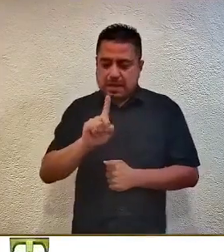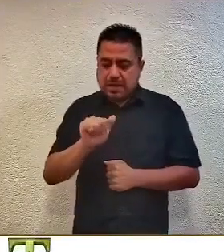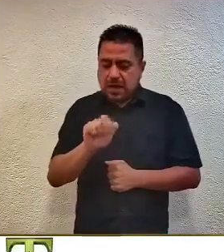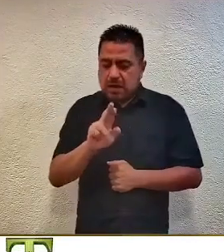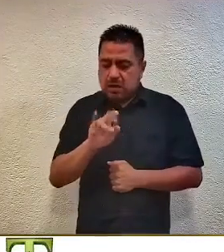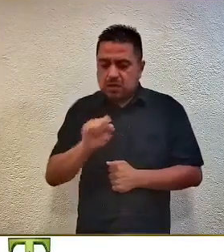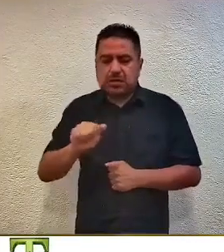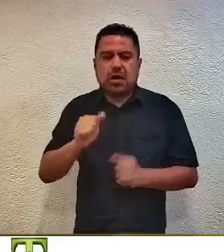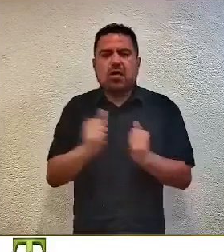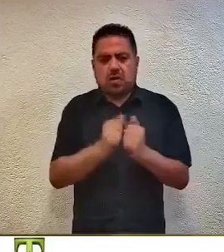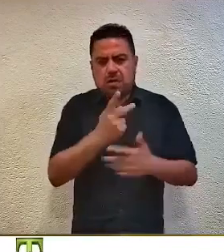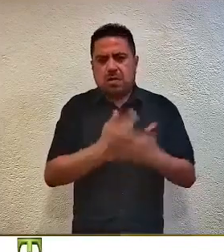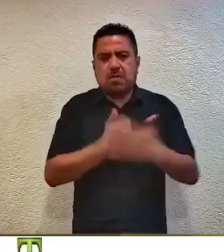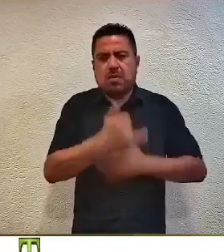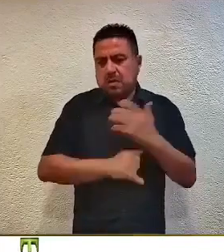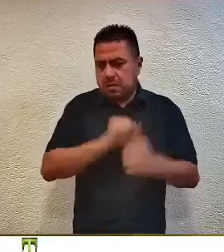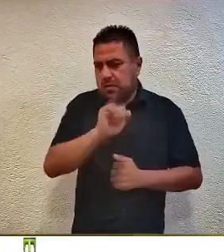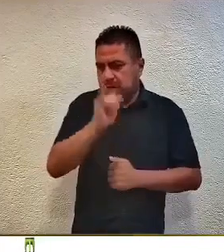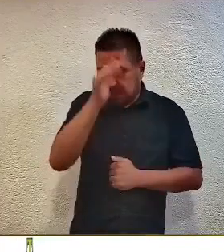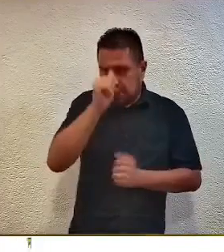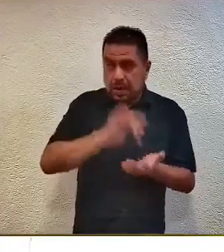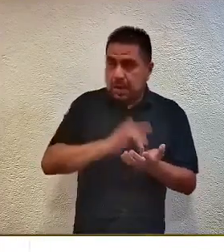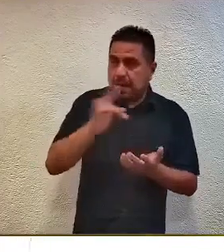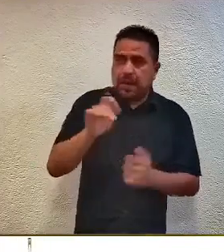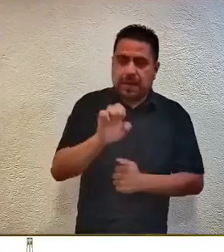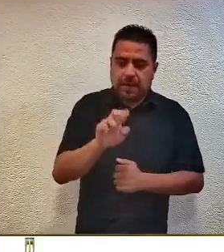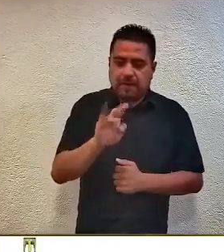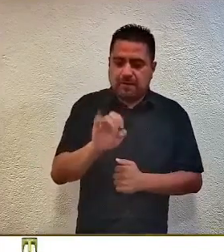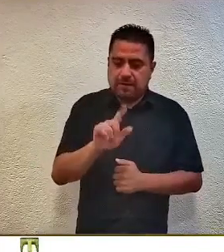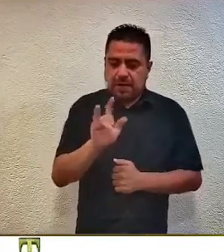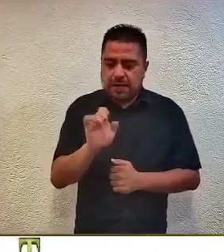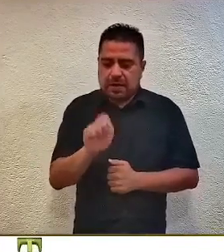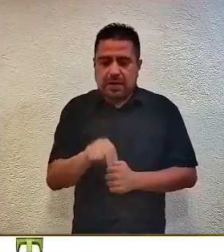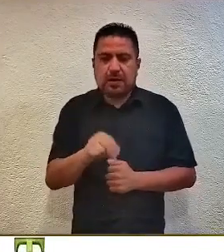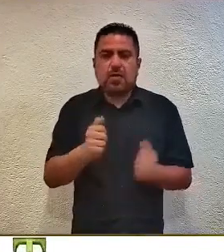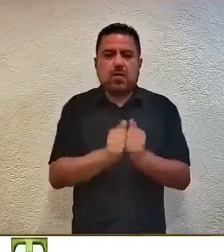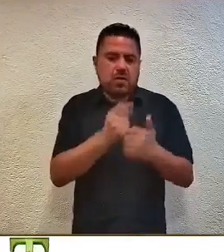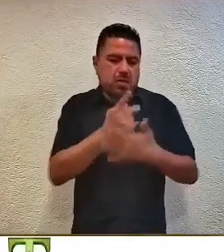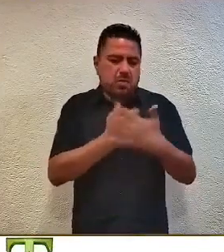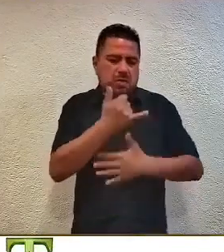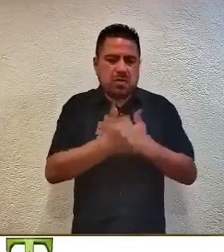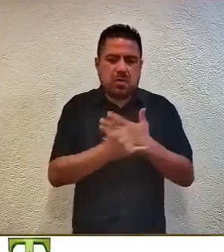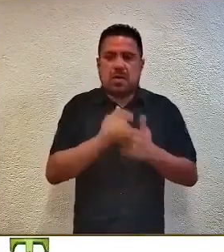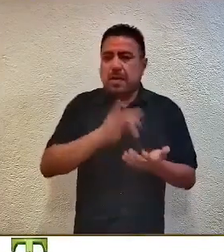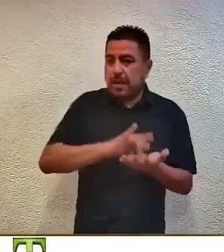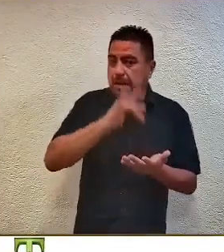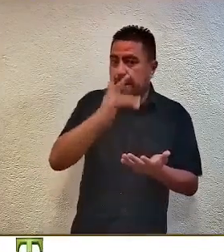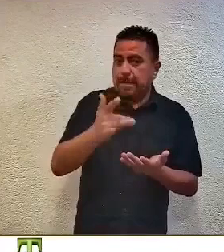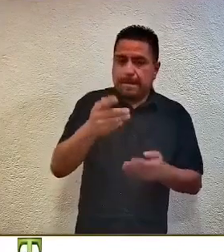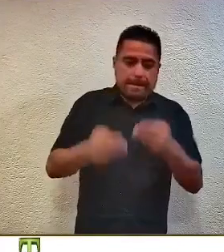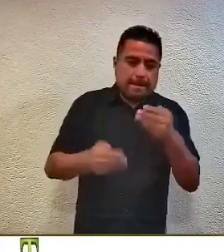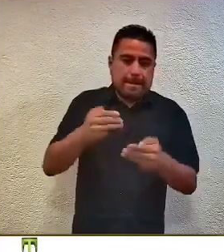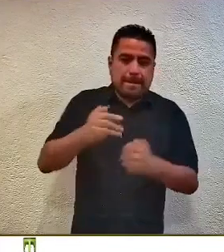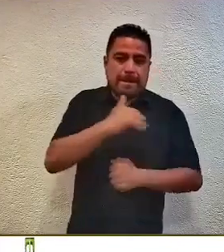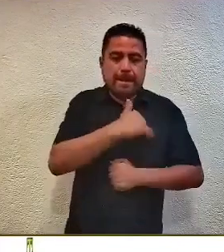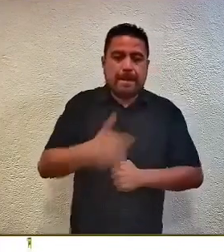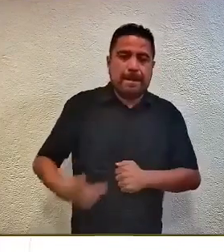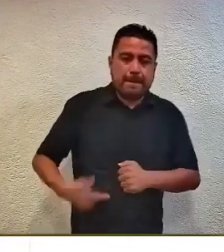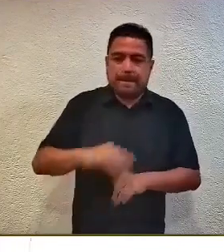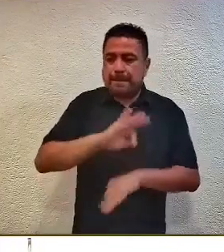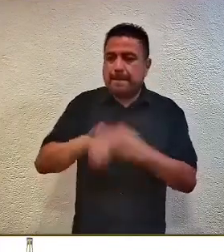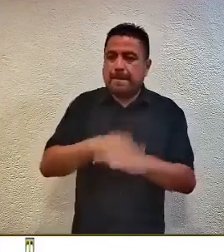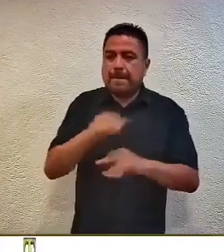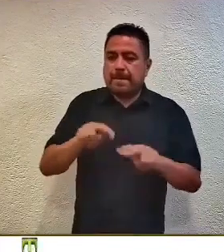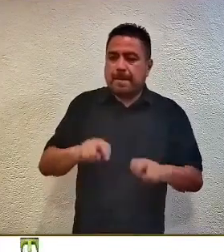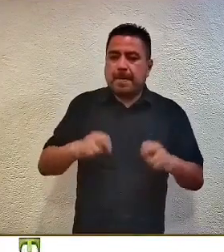A favor del proyecto. Gracias, magistrada. Magistrada Evelyn Rodríguez Chinol. Con el proyecto. Gracias, magistrada. Magistrada presidenta, magistradas, magistrado,